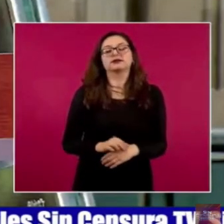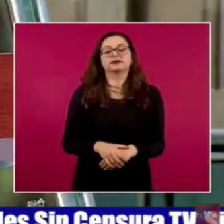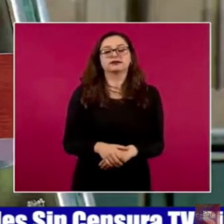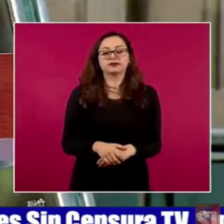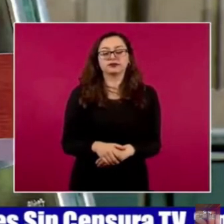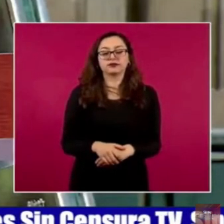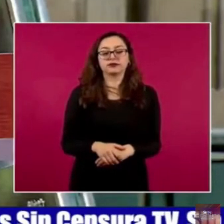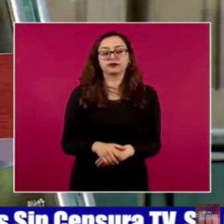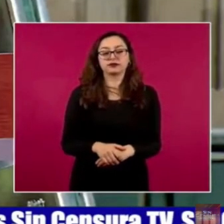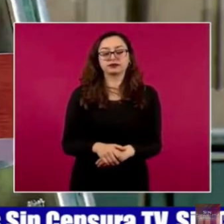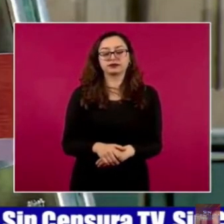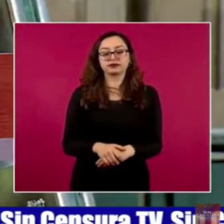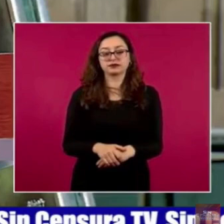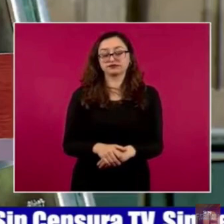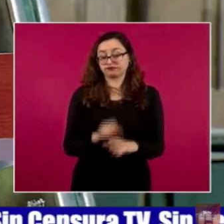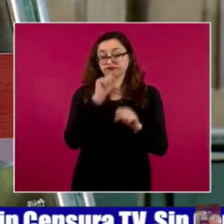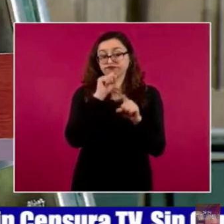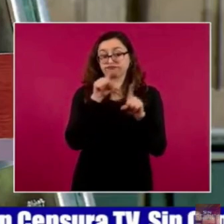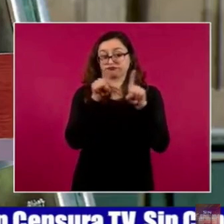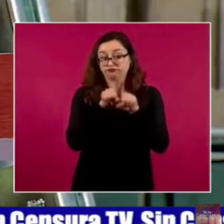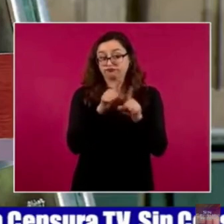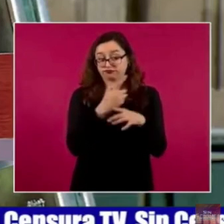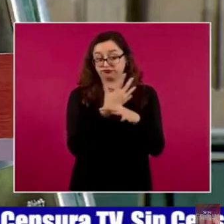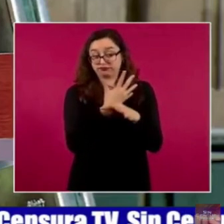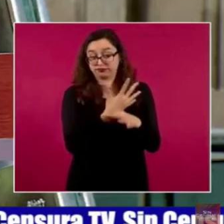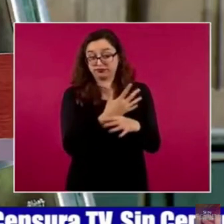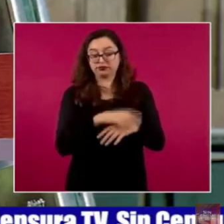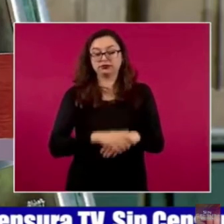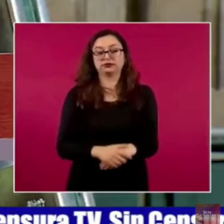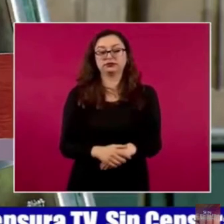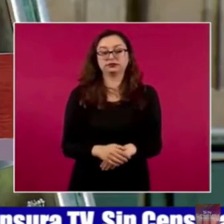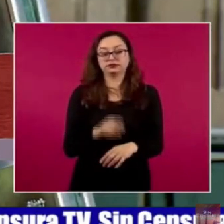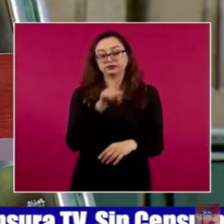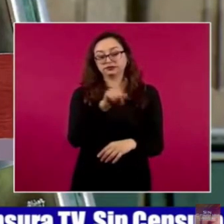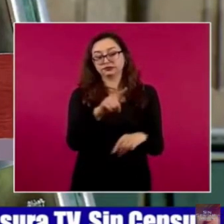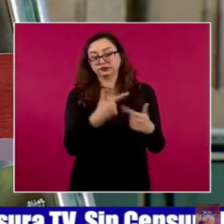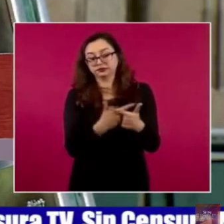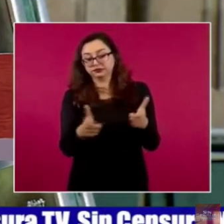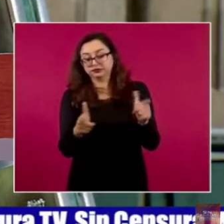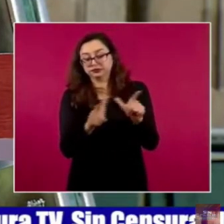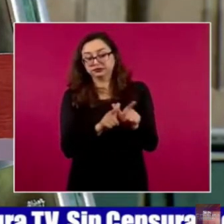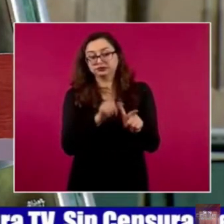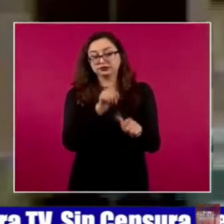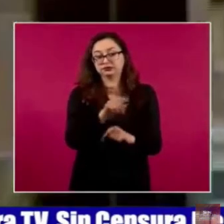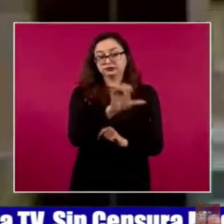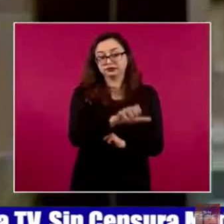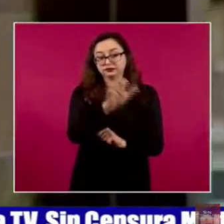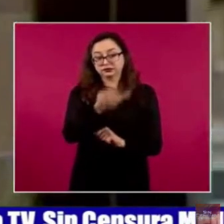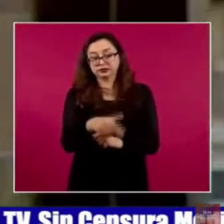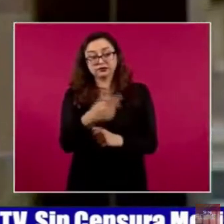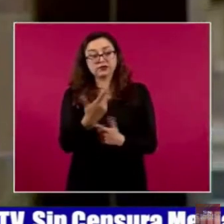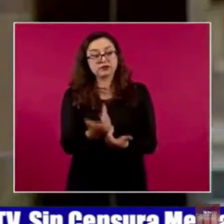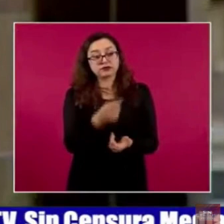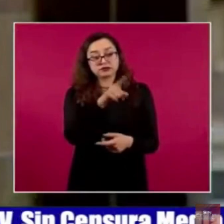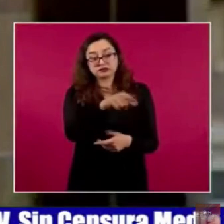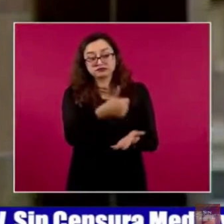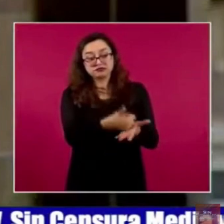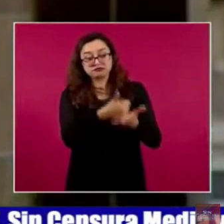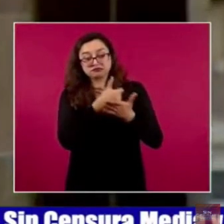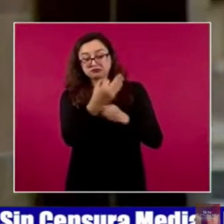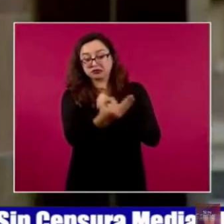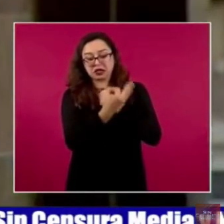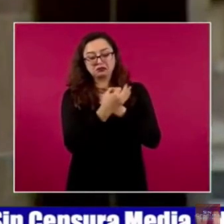la agrupación de Chicago no nos defiende, ni es para otra